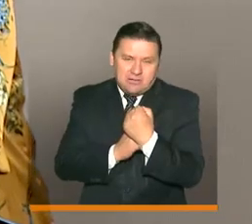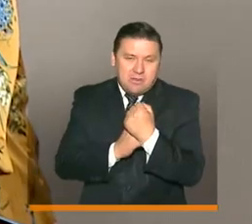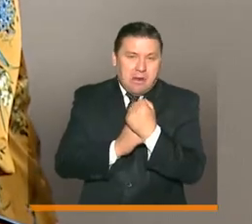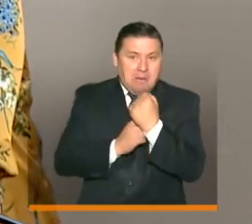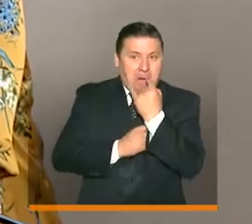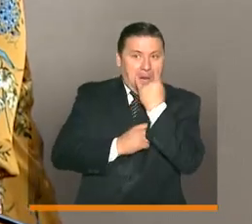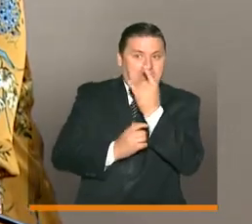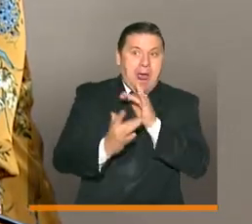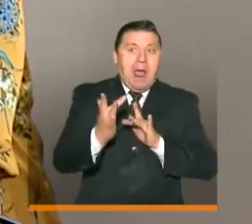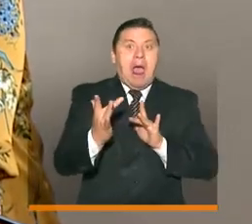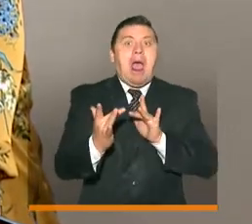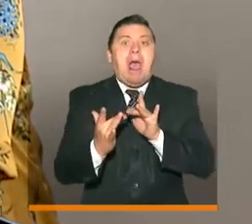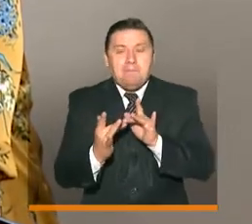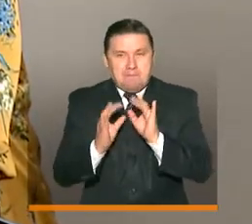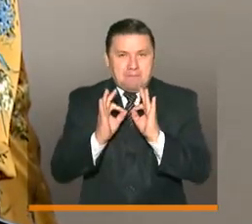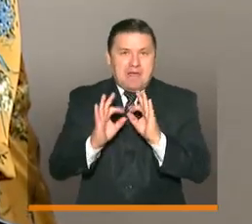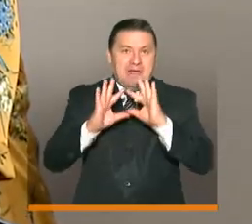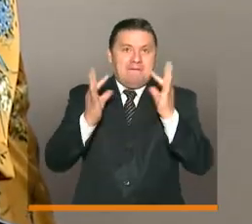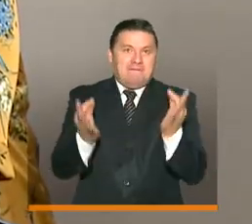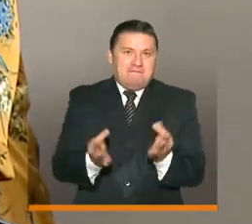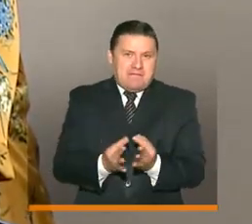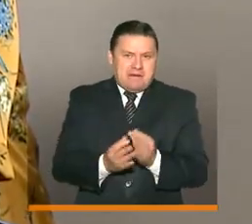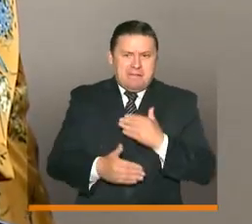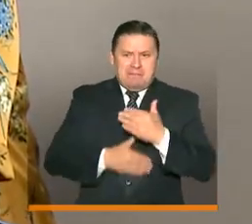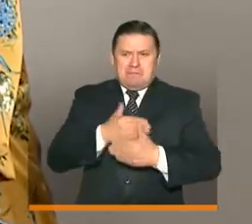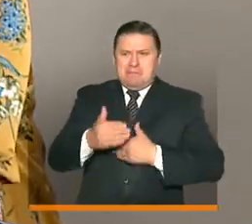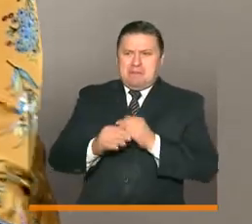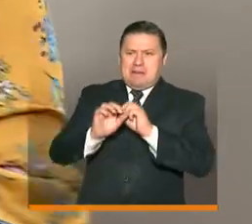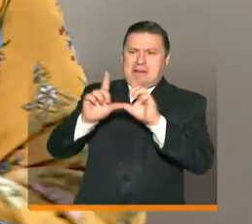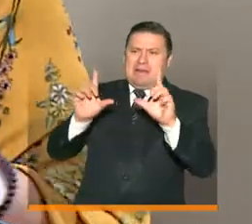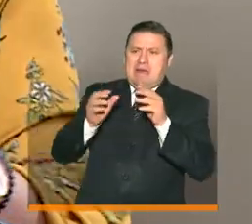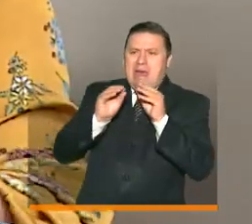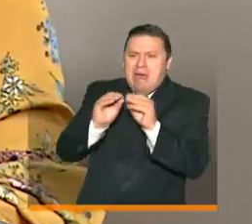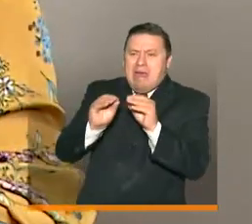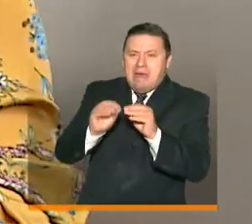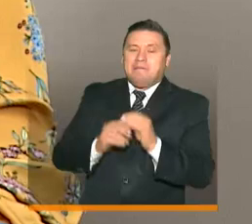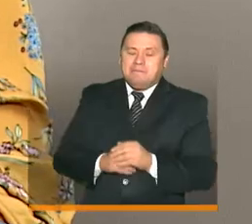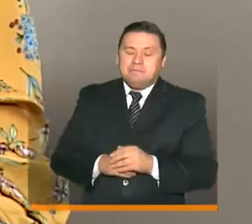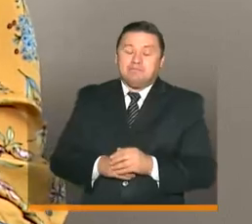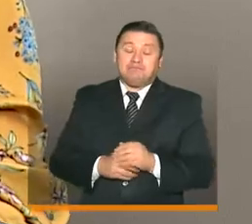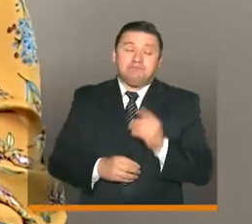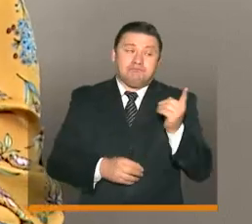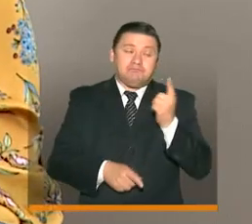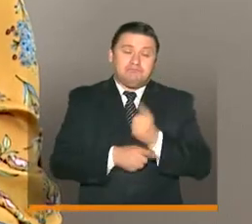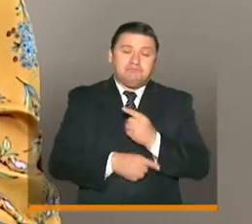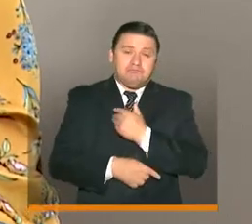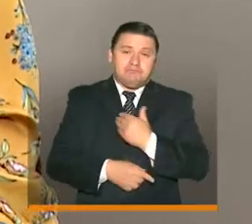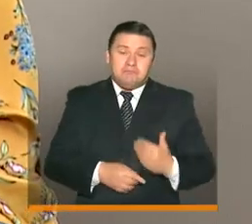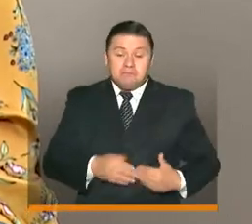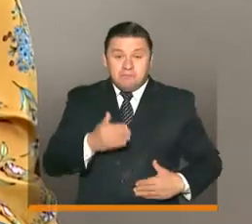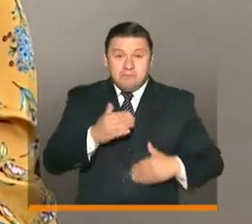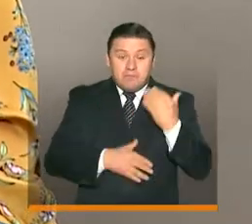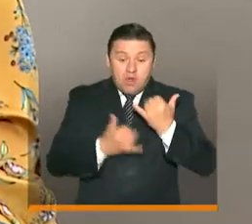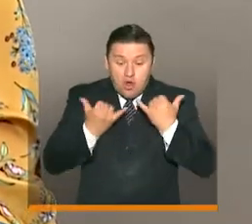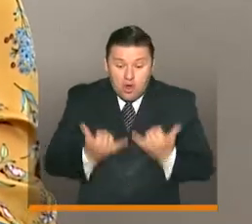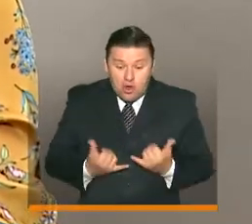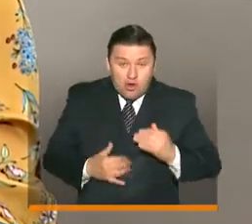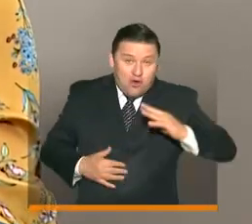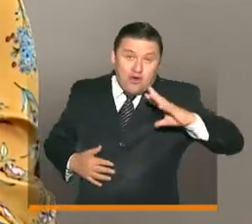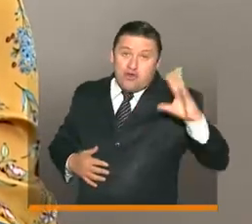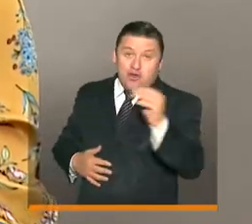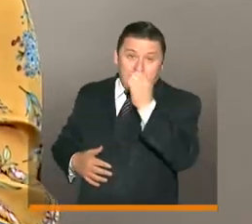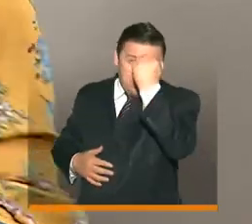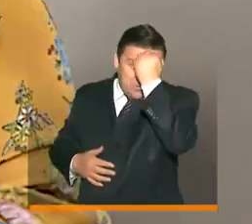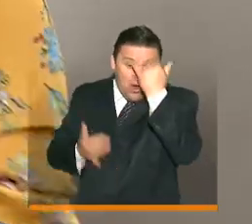empatía con la cual están conectando también a la familia todo este proceso educativo. Y parte de ello, presidente, como usted menciona, es que a partir de hoy, para todos